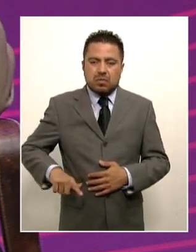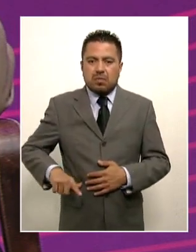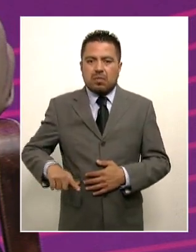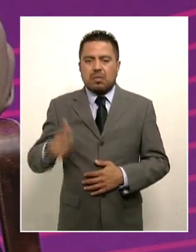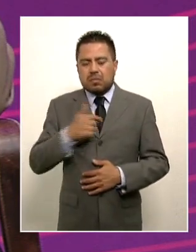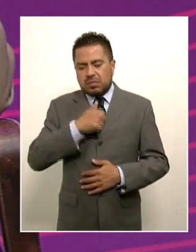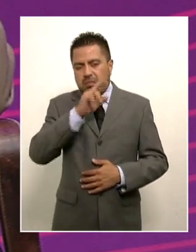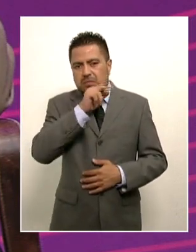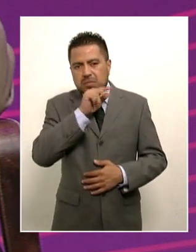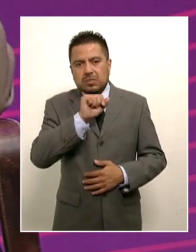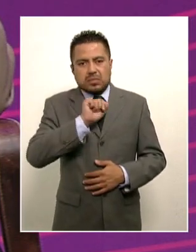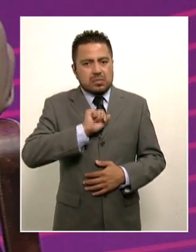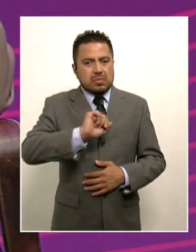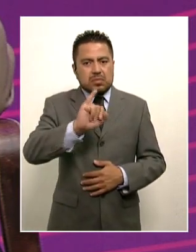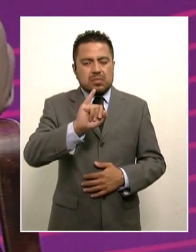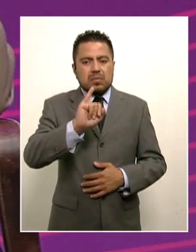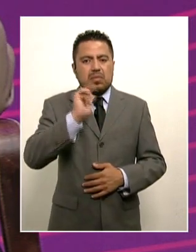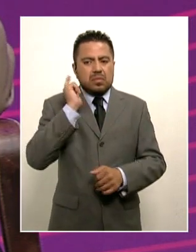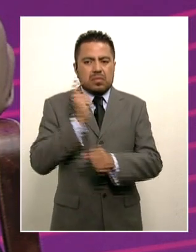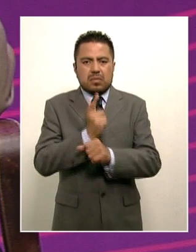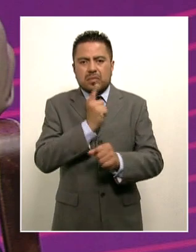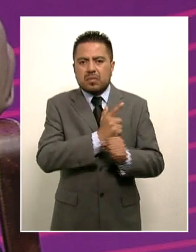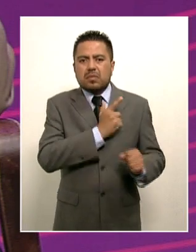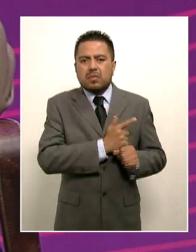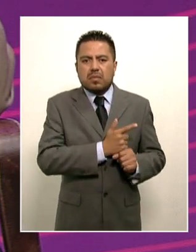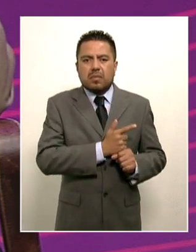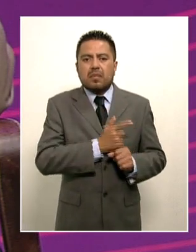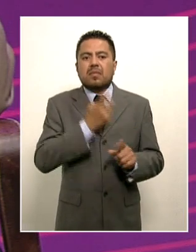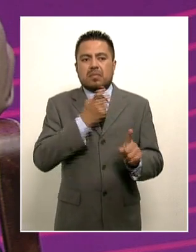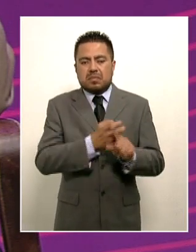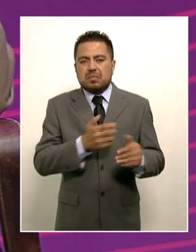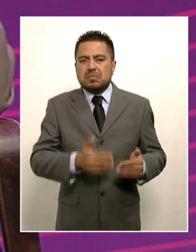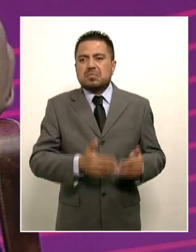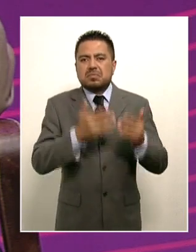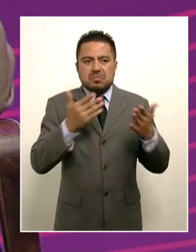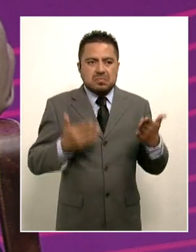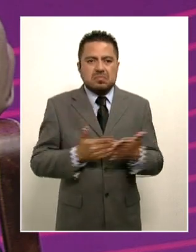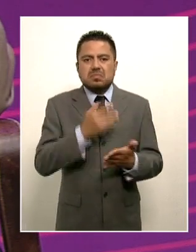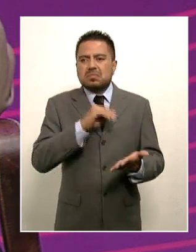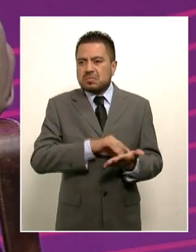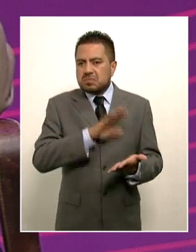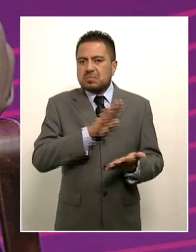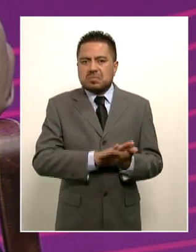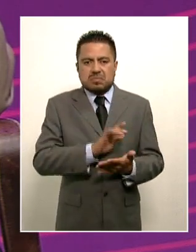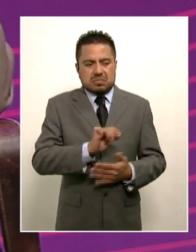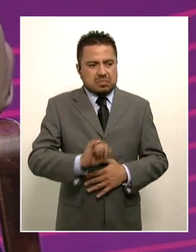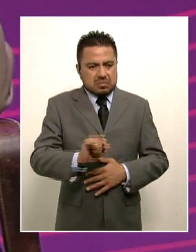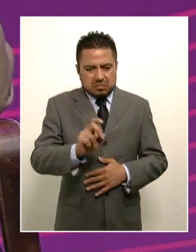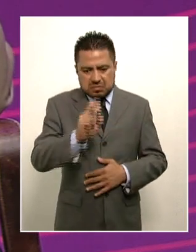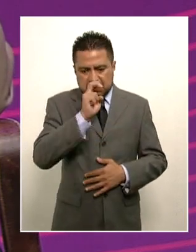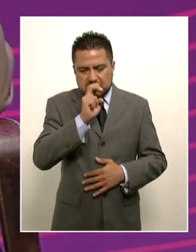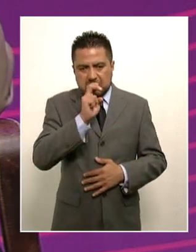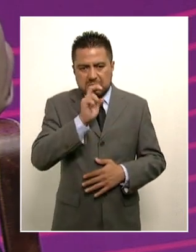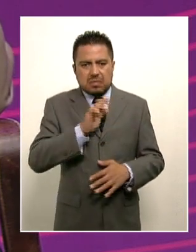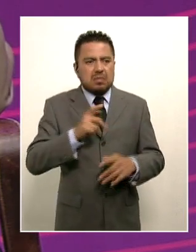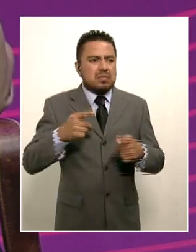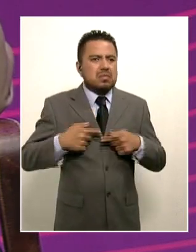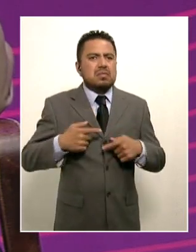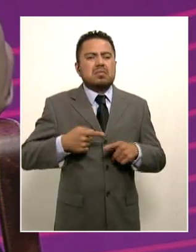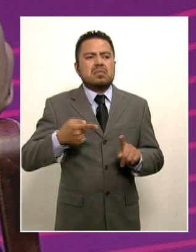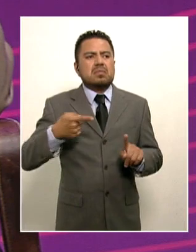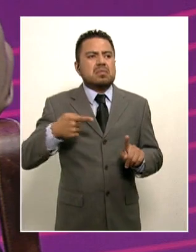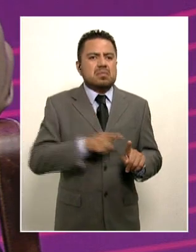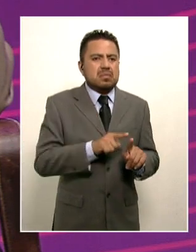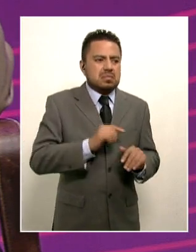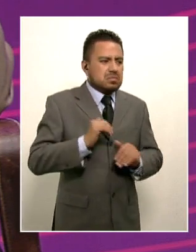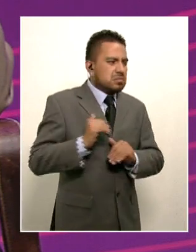me preocupó muchísimo ver que pues estas barreras están ahí, son persistentes, las personas sí les impiden a las personas